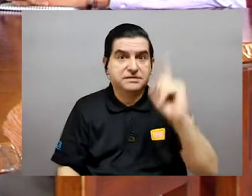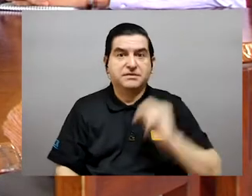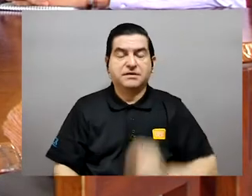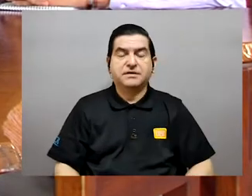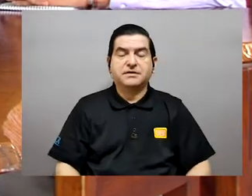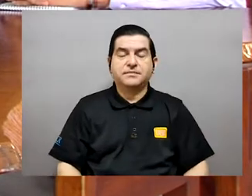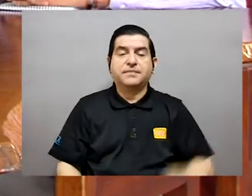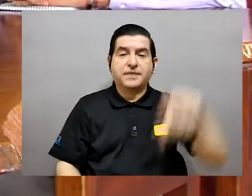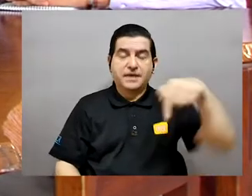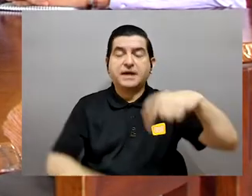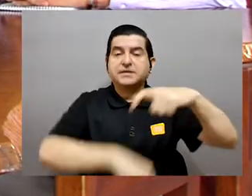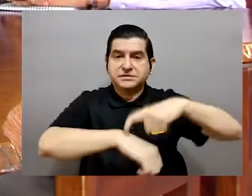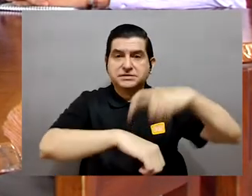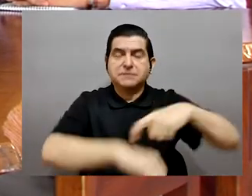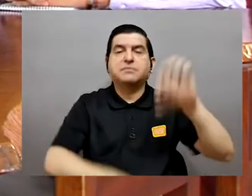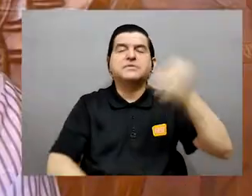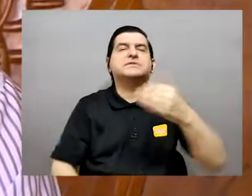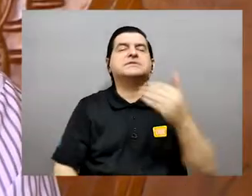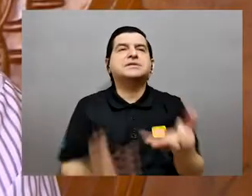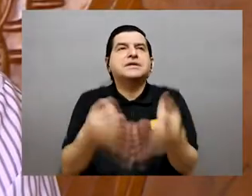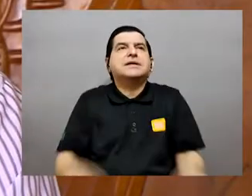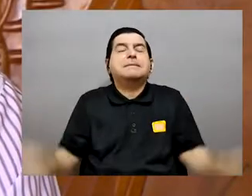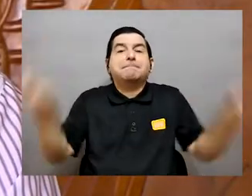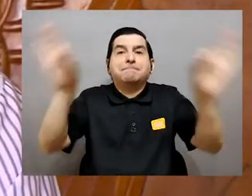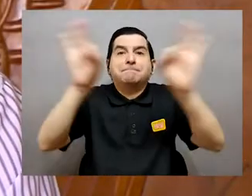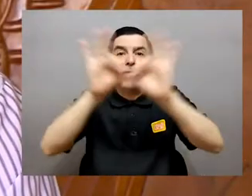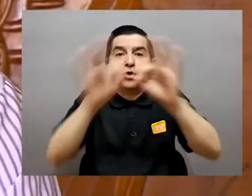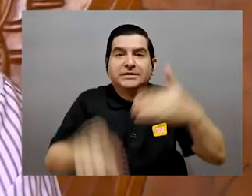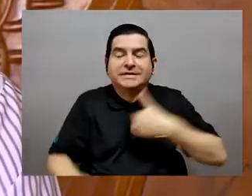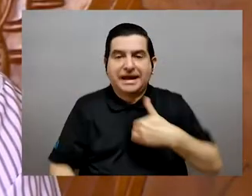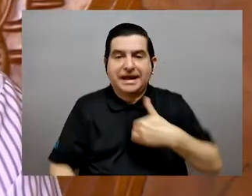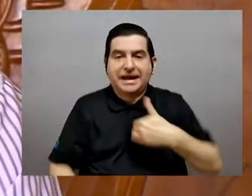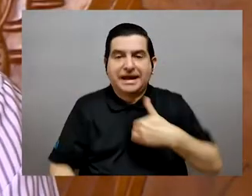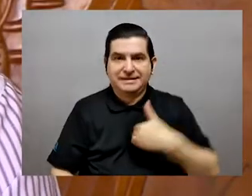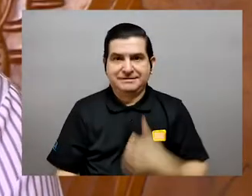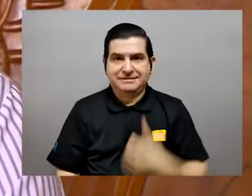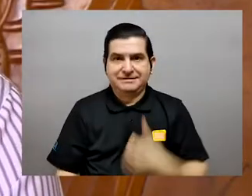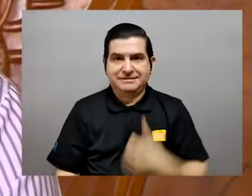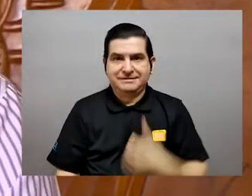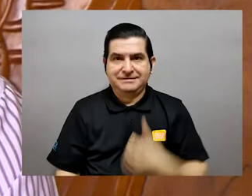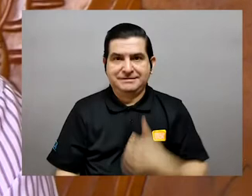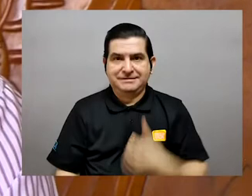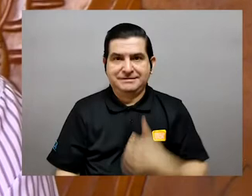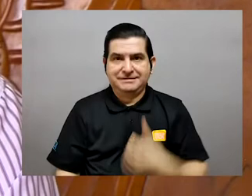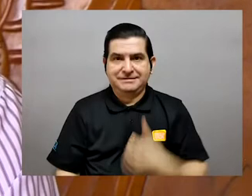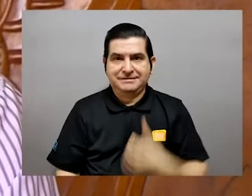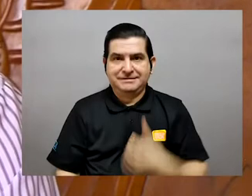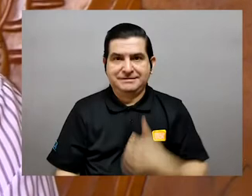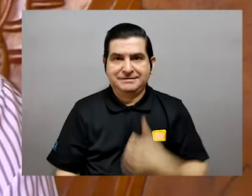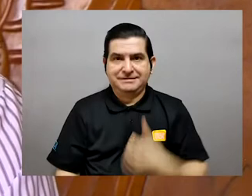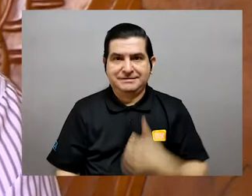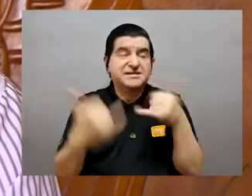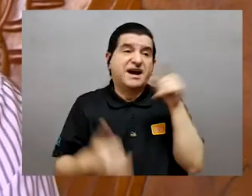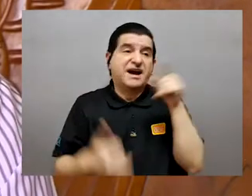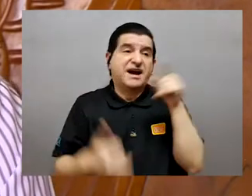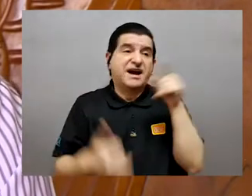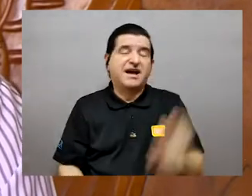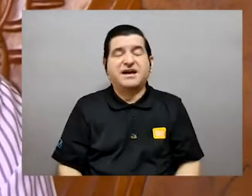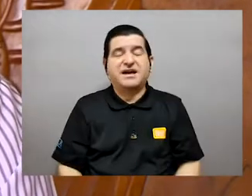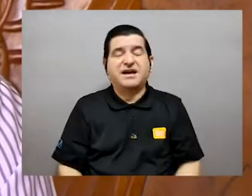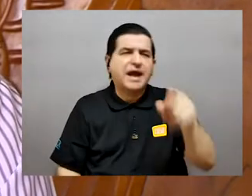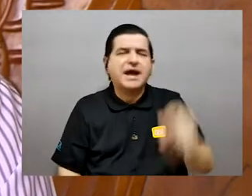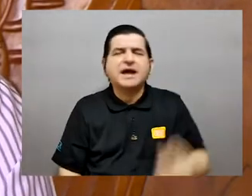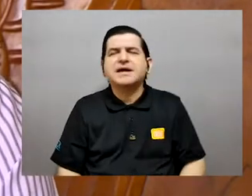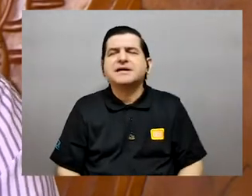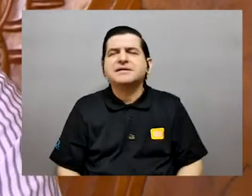algo, tengo que representar lo que estoy viendo. Uh-huh. Y encuentro que en realidad yo tenía tenía muchas modelos a